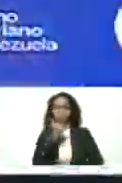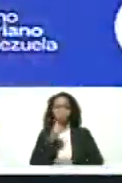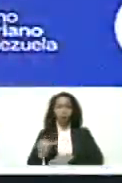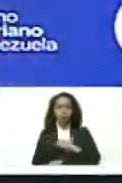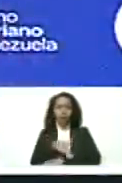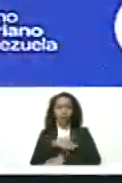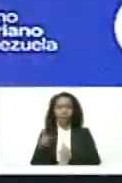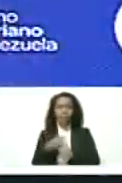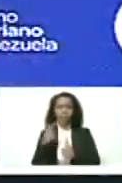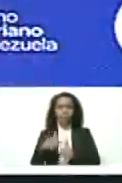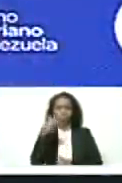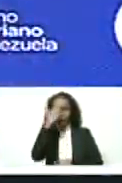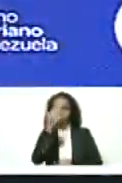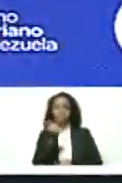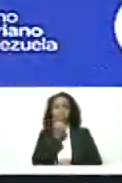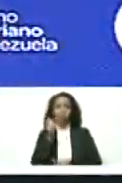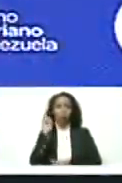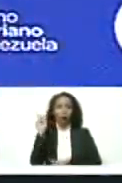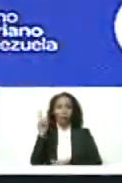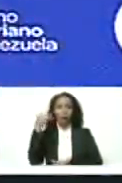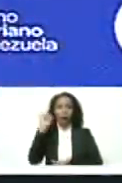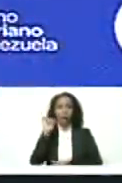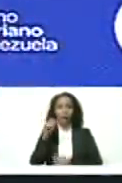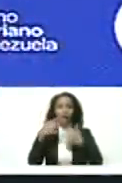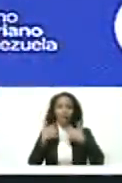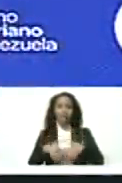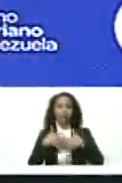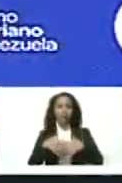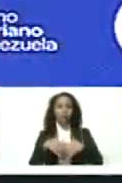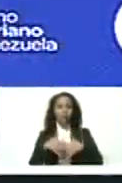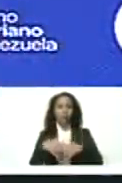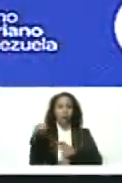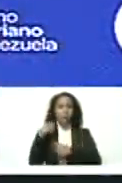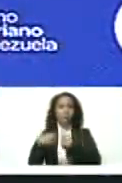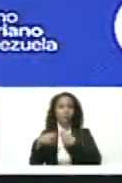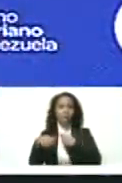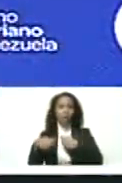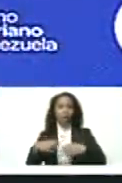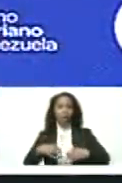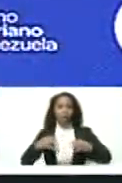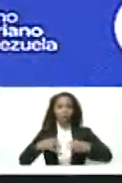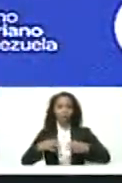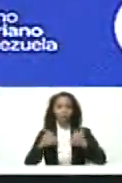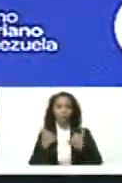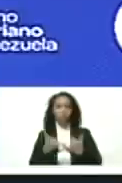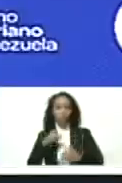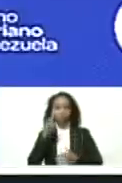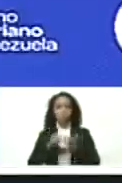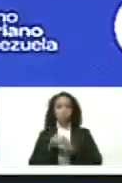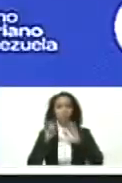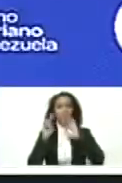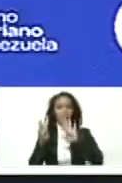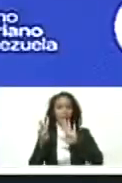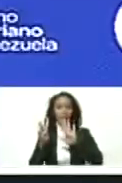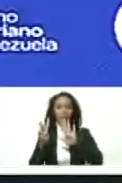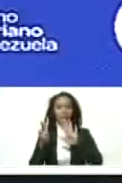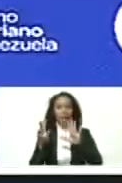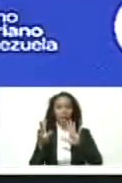principal de Antímano. Allá está una empresa, Inversiones Vestimodas 2007, compañía